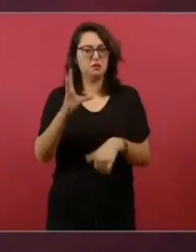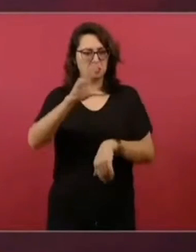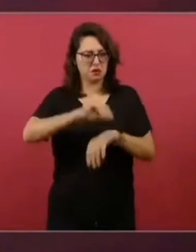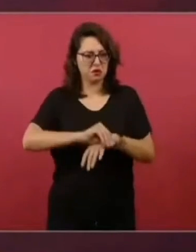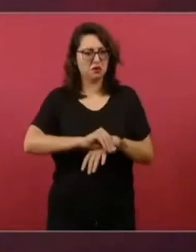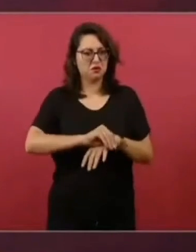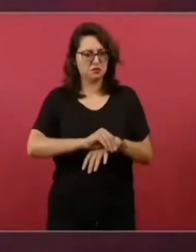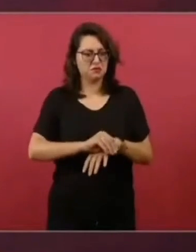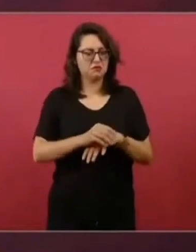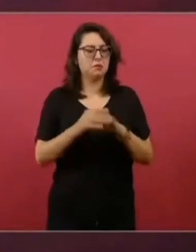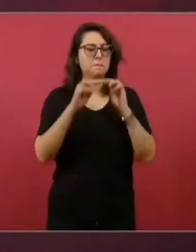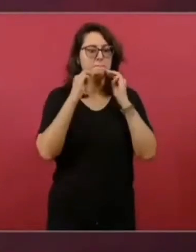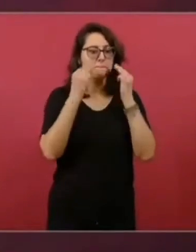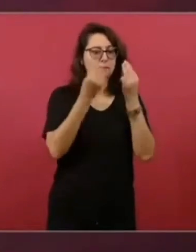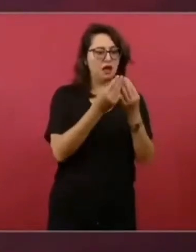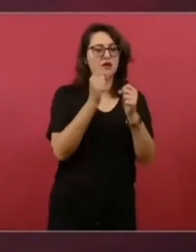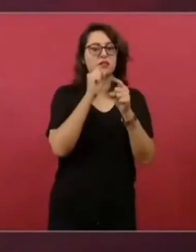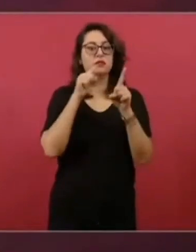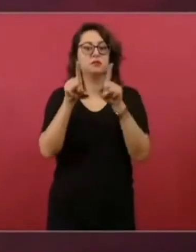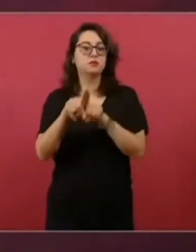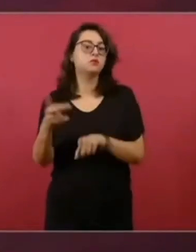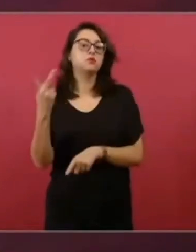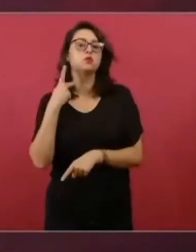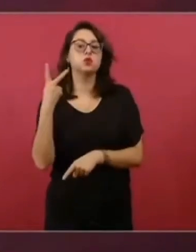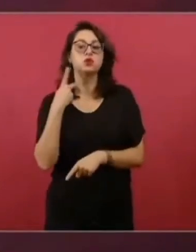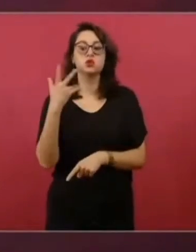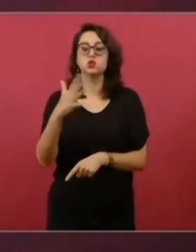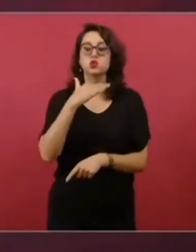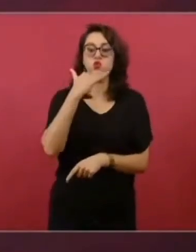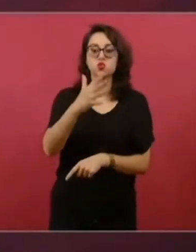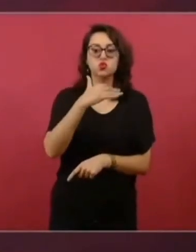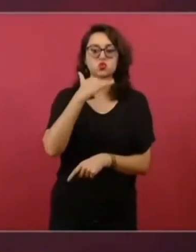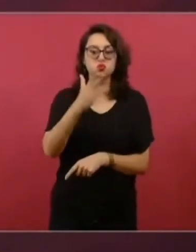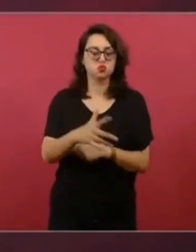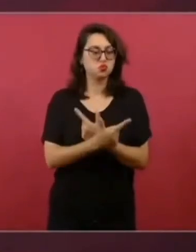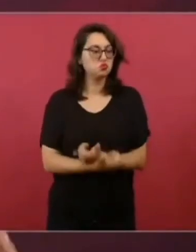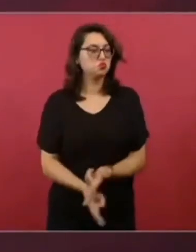organizada y la delincuencia de cuello blanco.